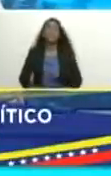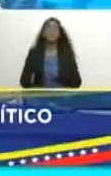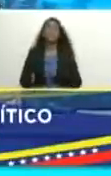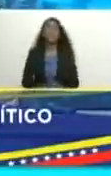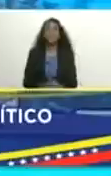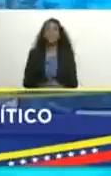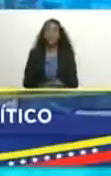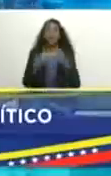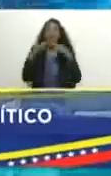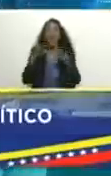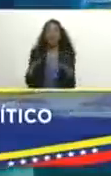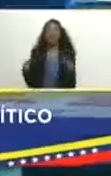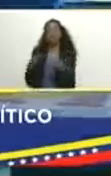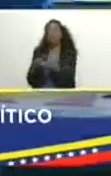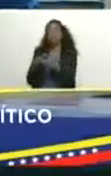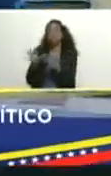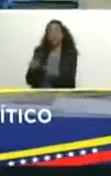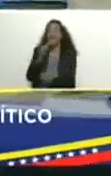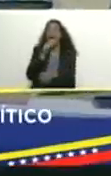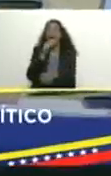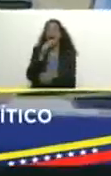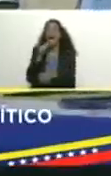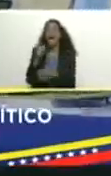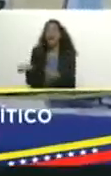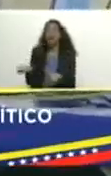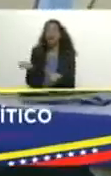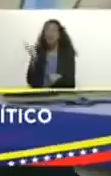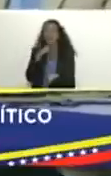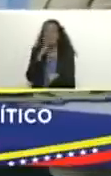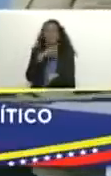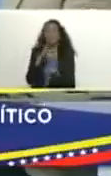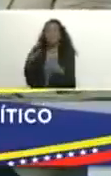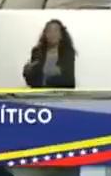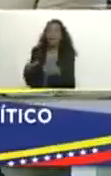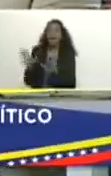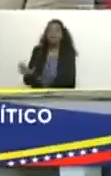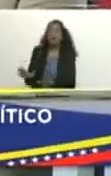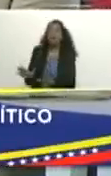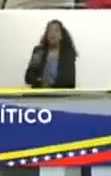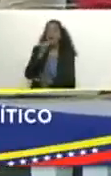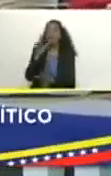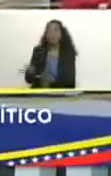Agua emposada se empicha. ¿Es así, no?